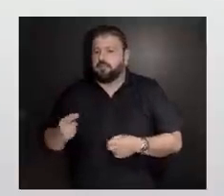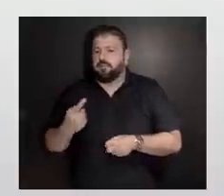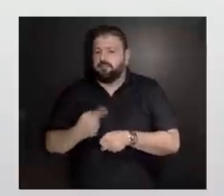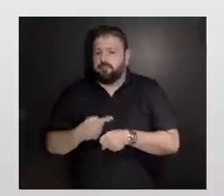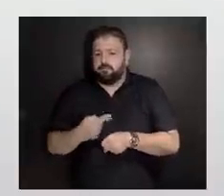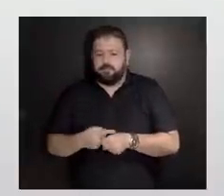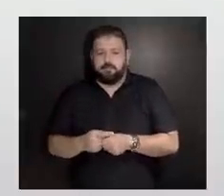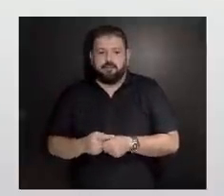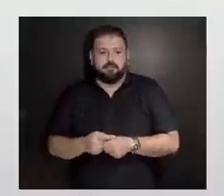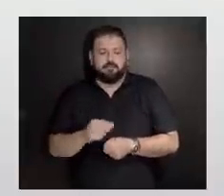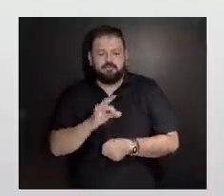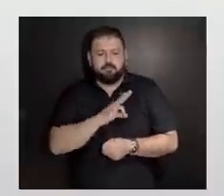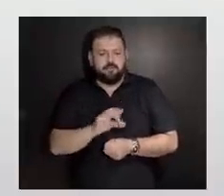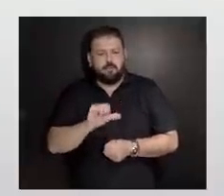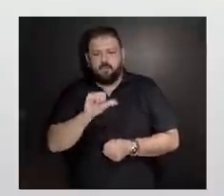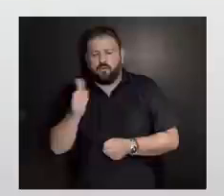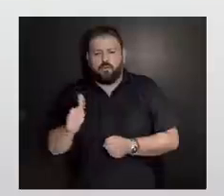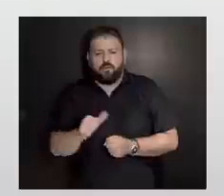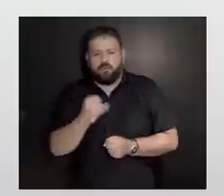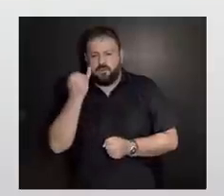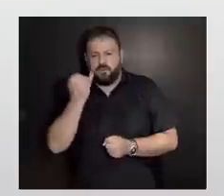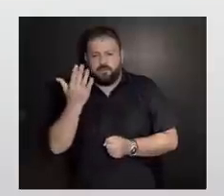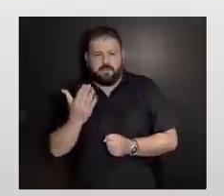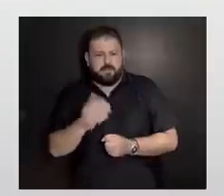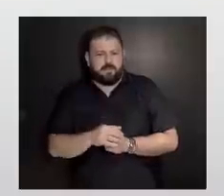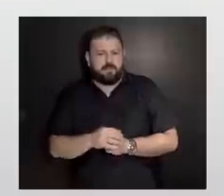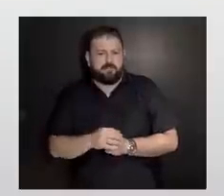No sé si podamos ver la siguiente imagen.